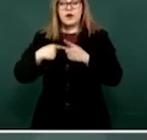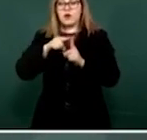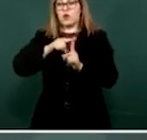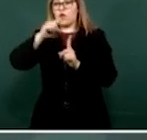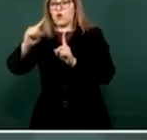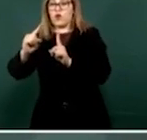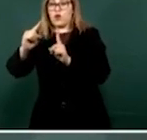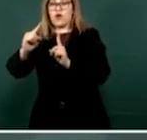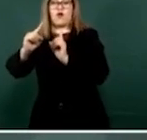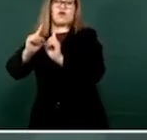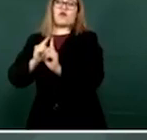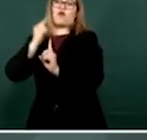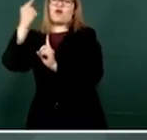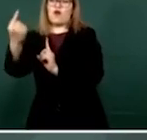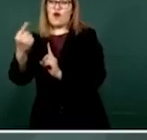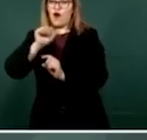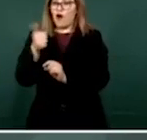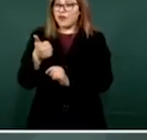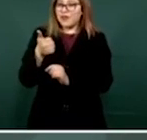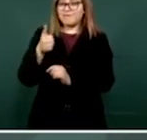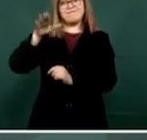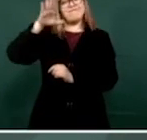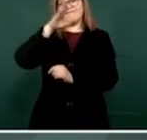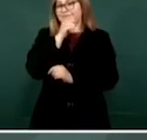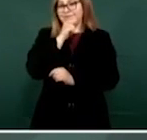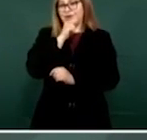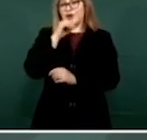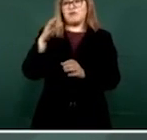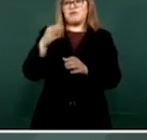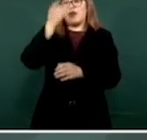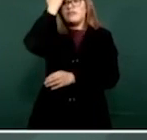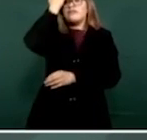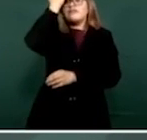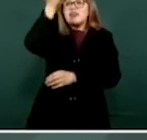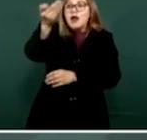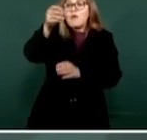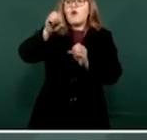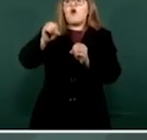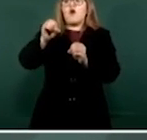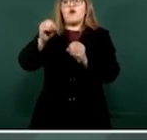intermediarios, porque si no, no llegan, o llegan